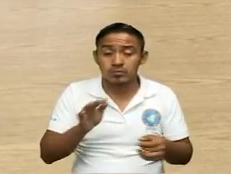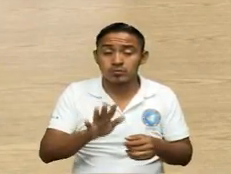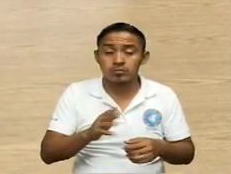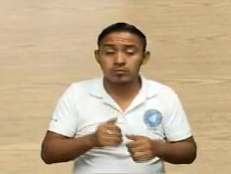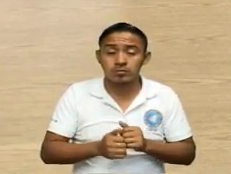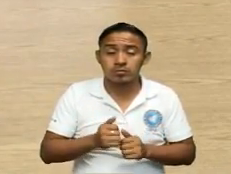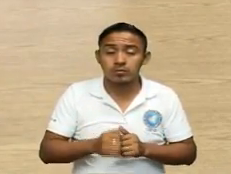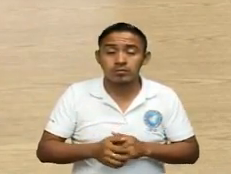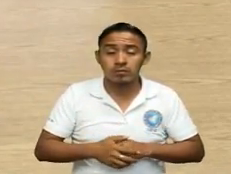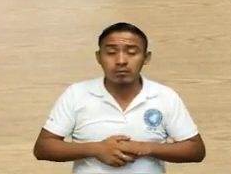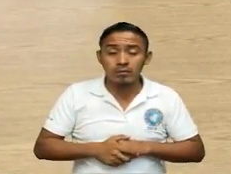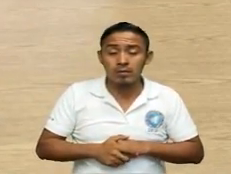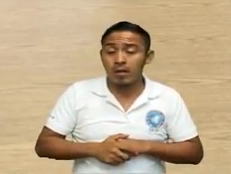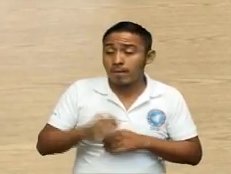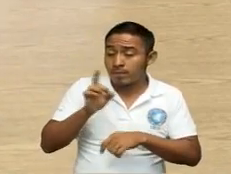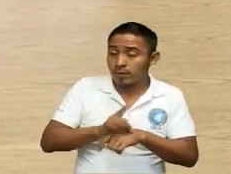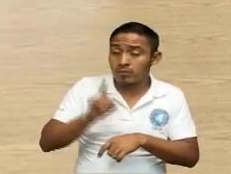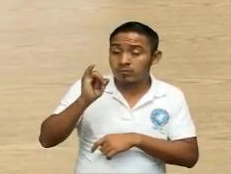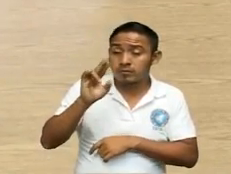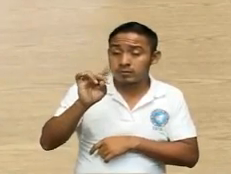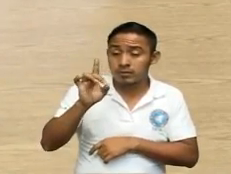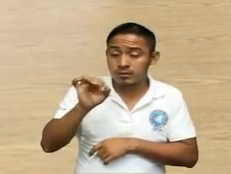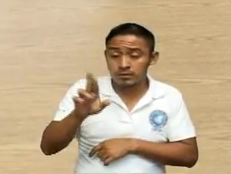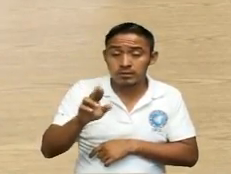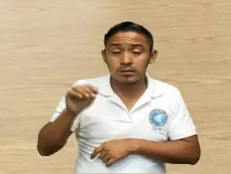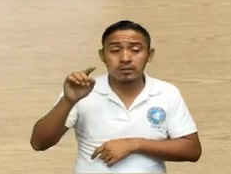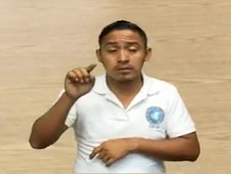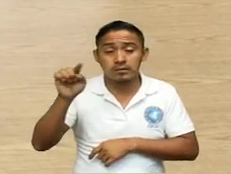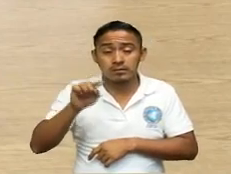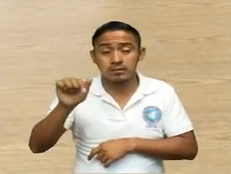Ok, doctor Inder Zelaya, quien dermatólogo